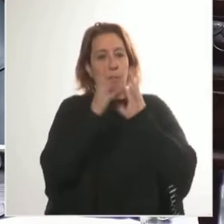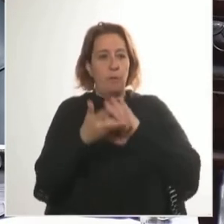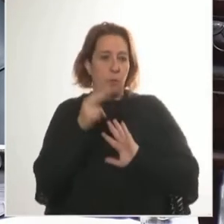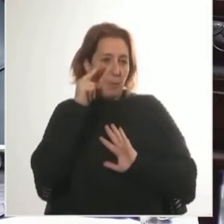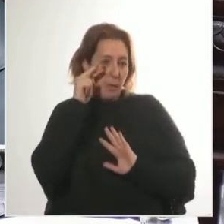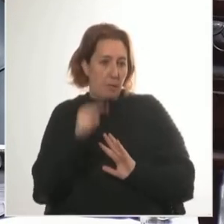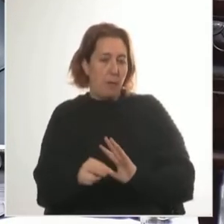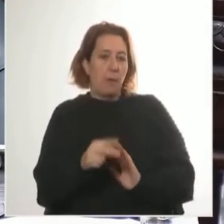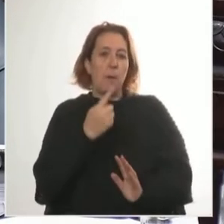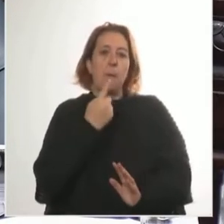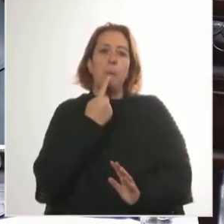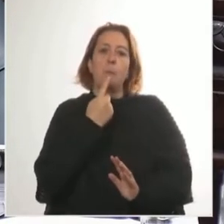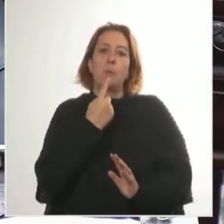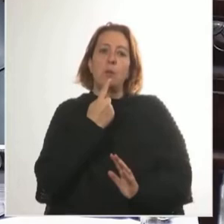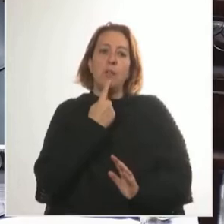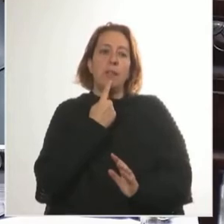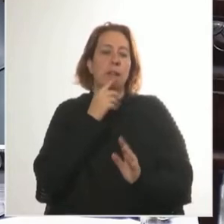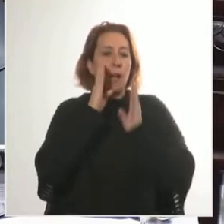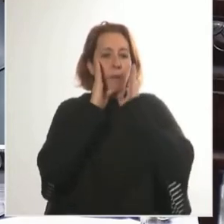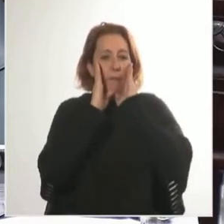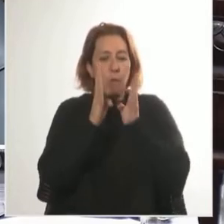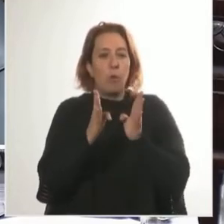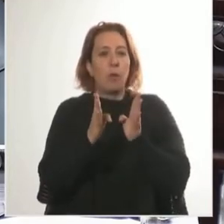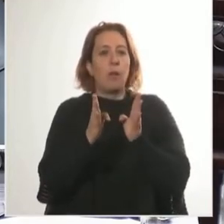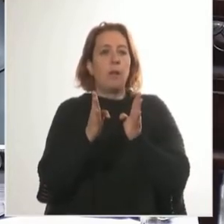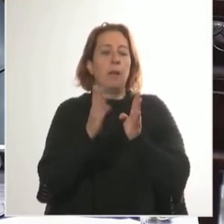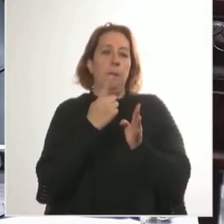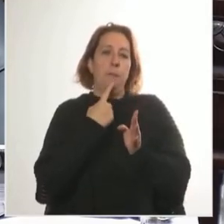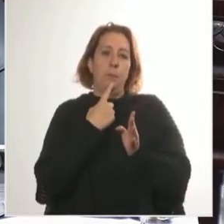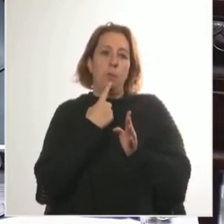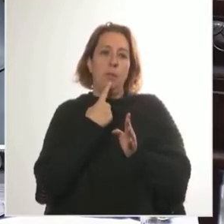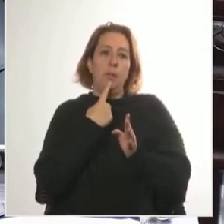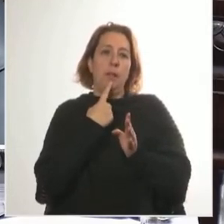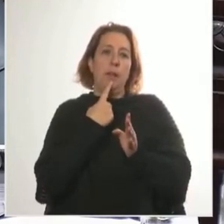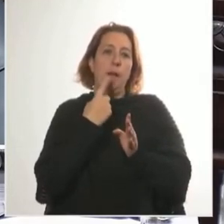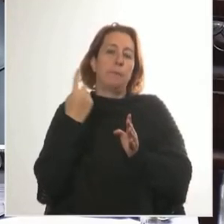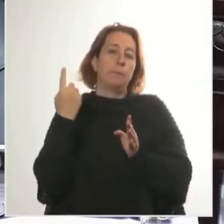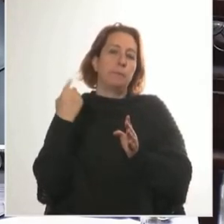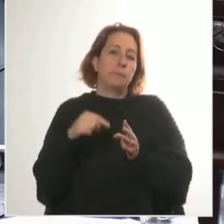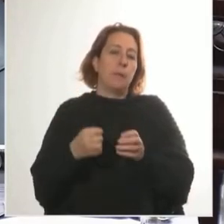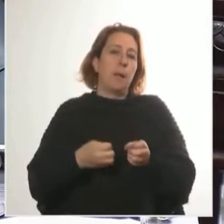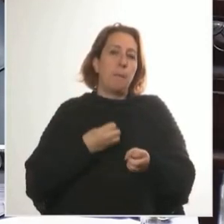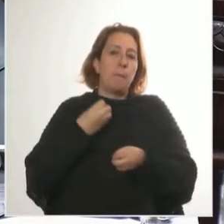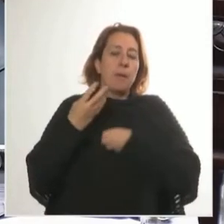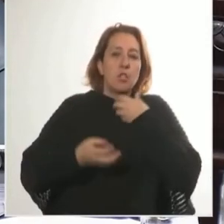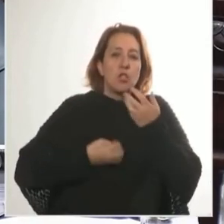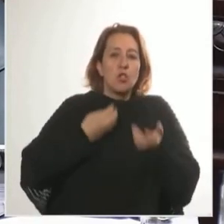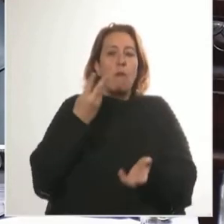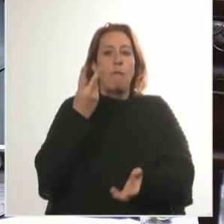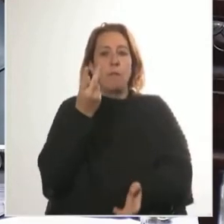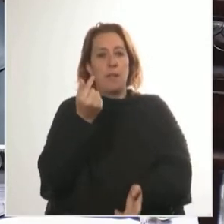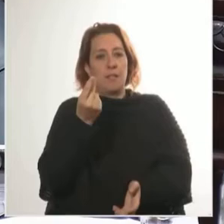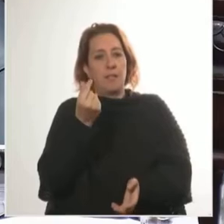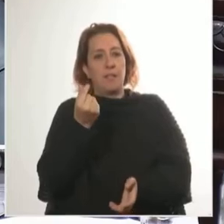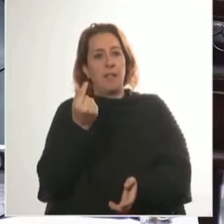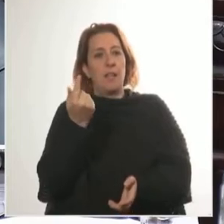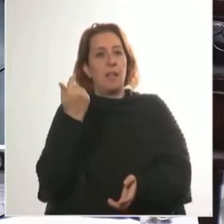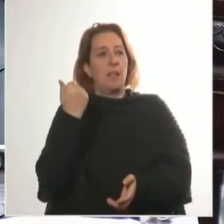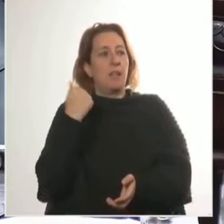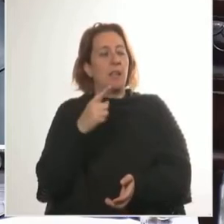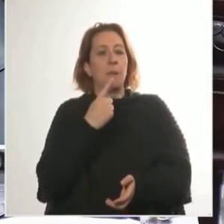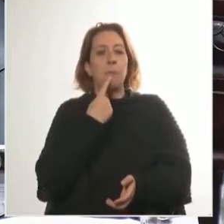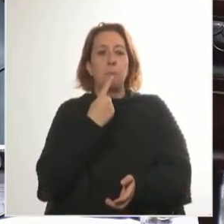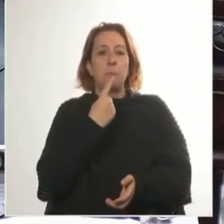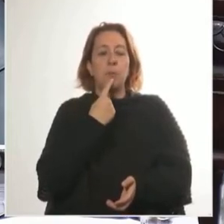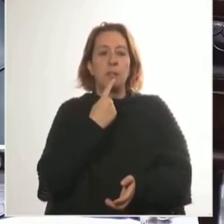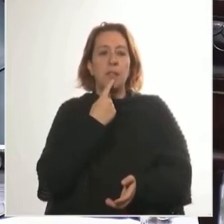una política y de un enfoque de políticas. Es la expresión financiera de las